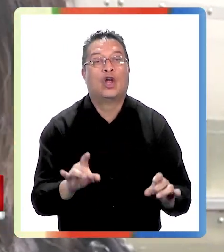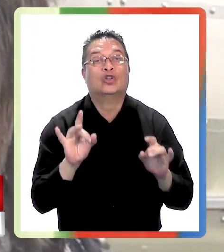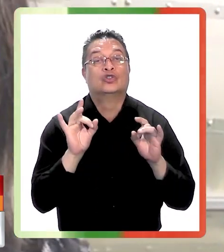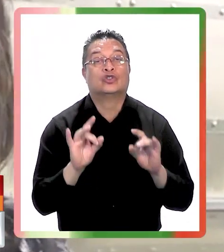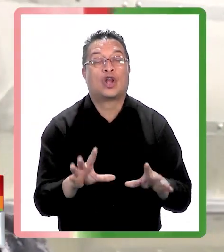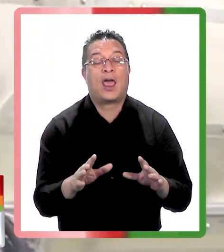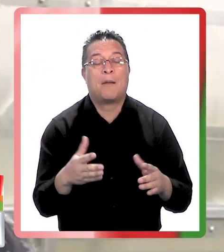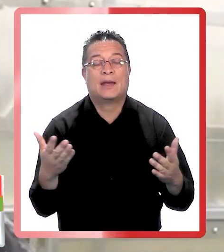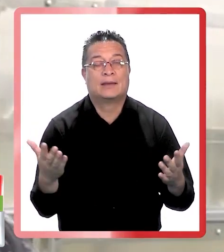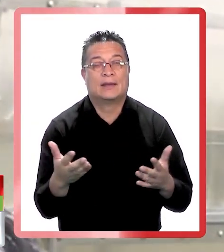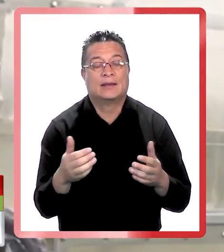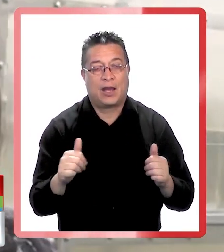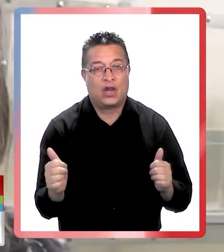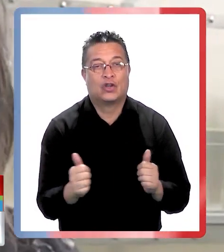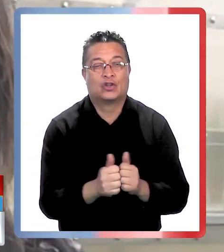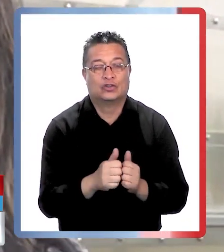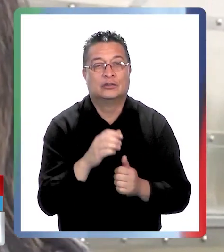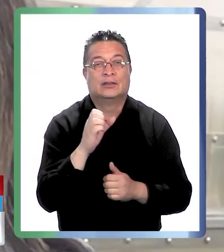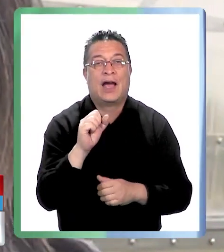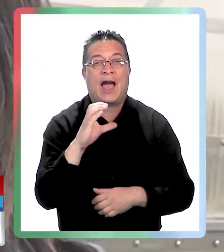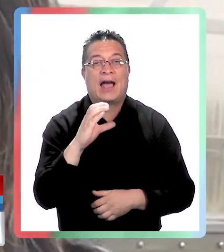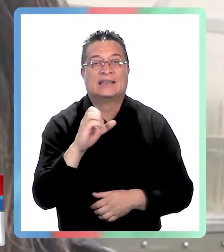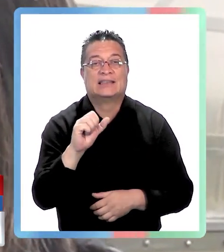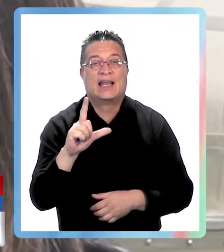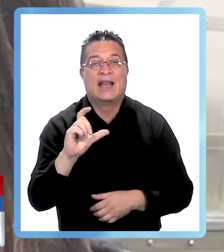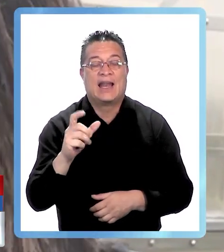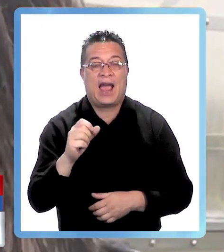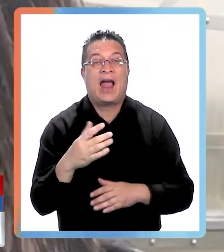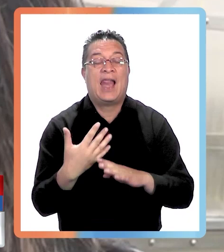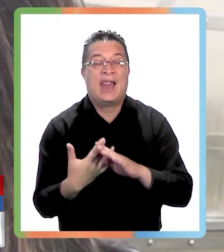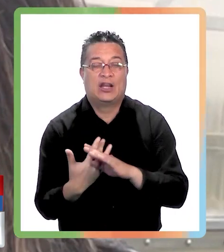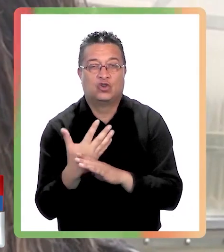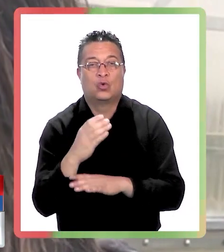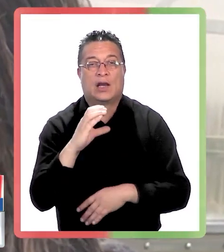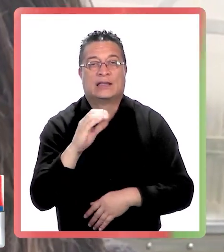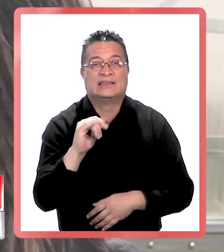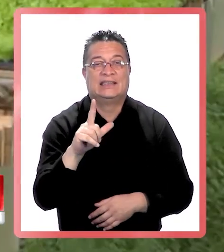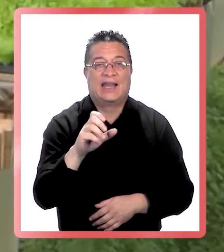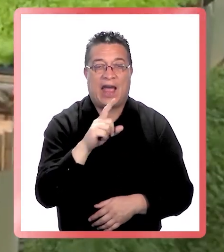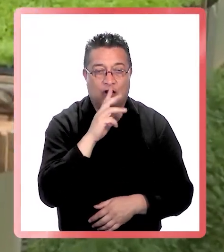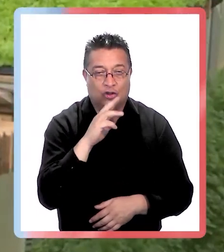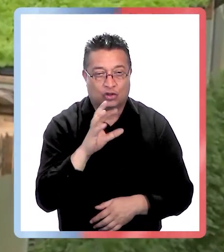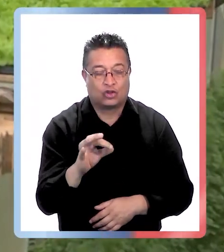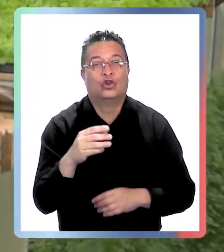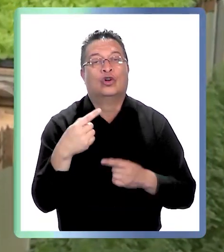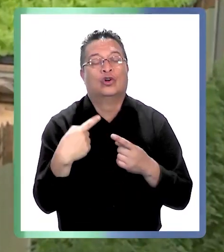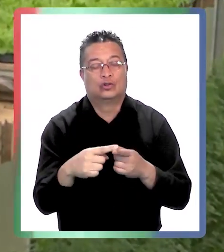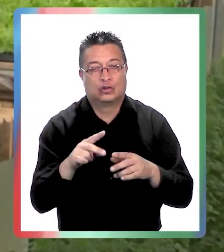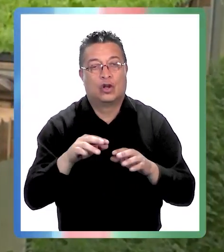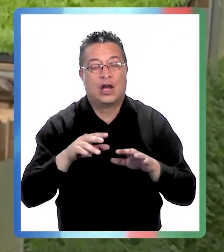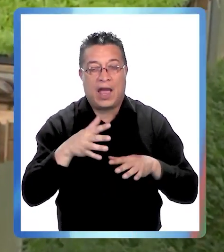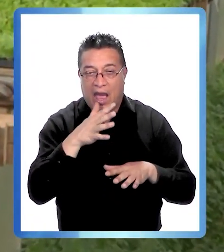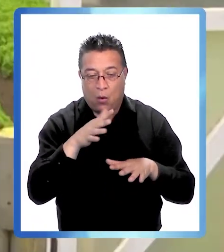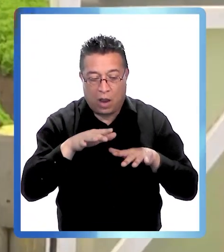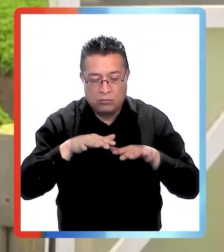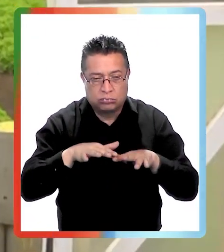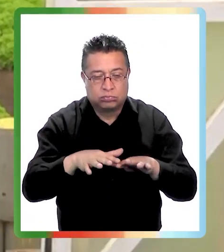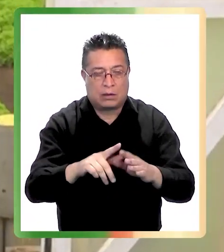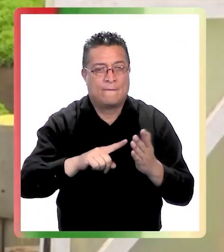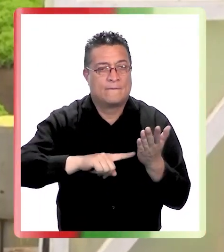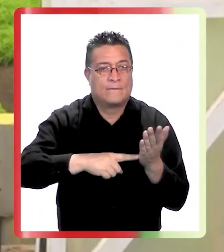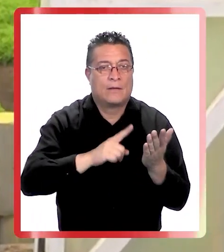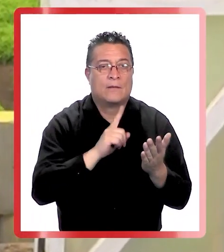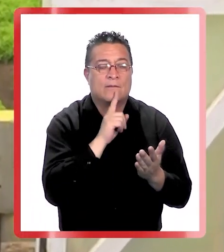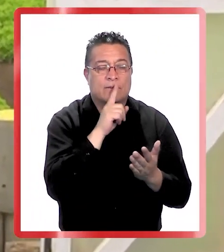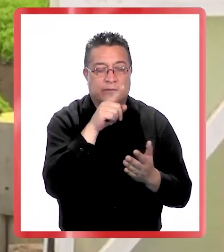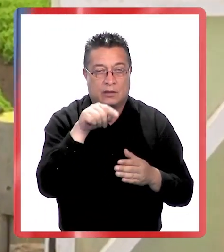solamente con acelga, lechuga, cilantro, más que nada eso. Riego tecnificado, invernadero, porque